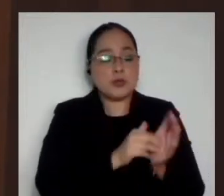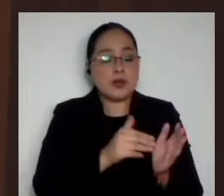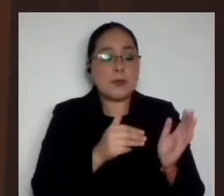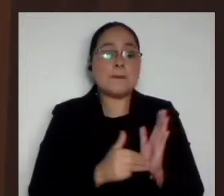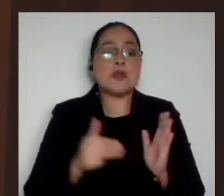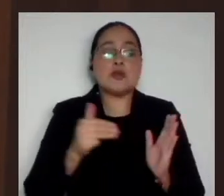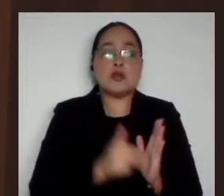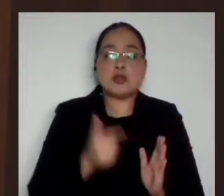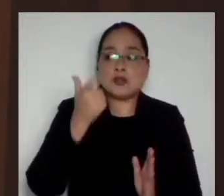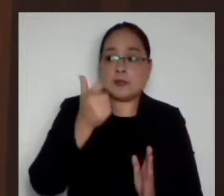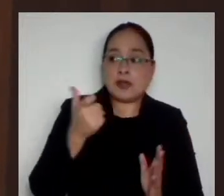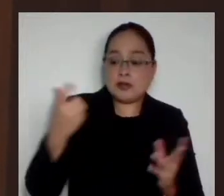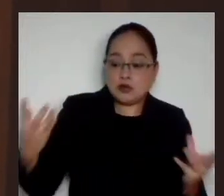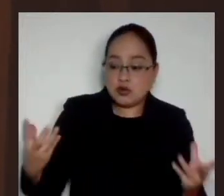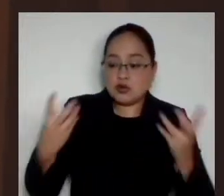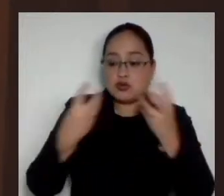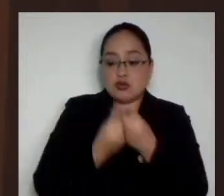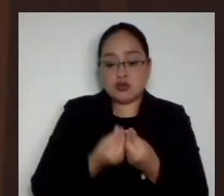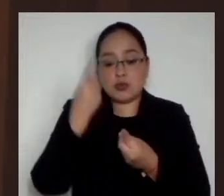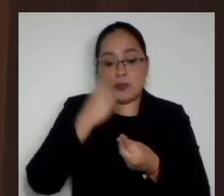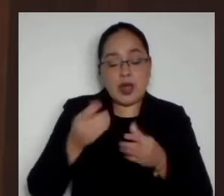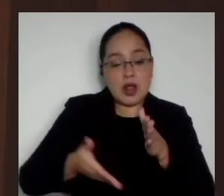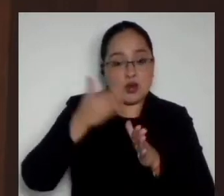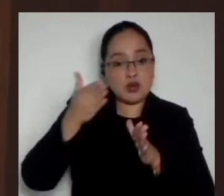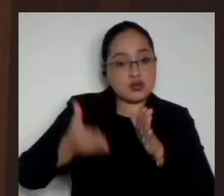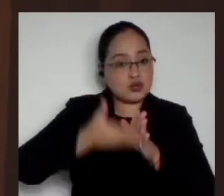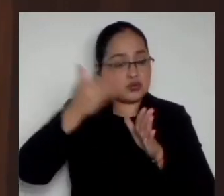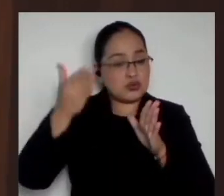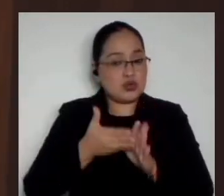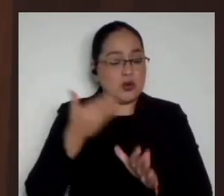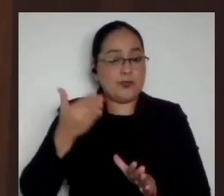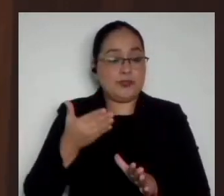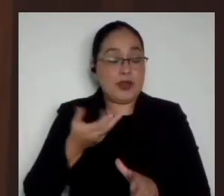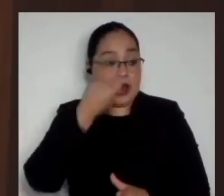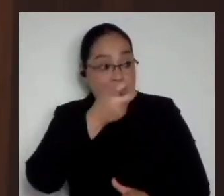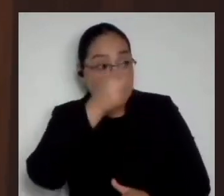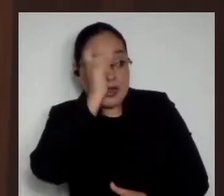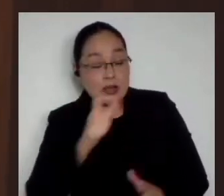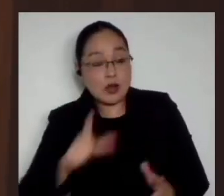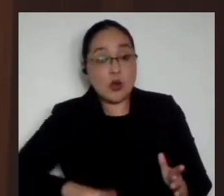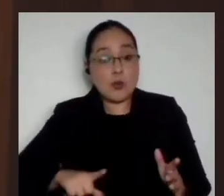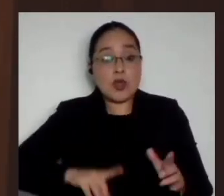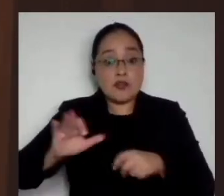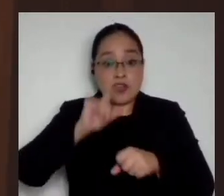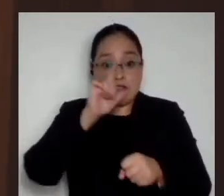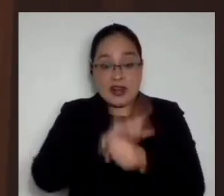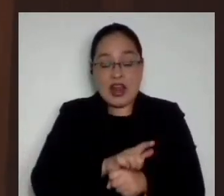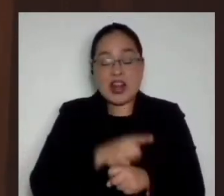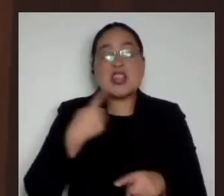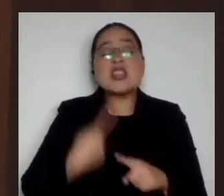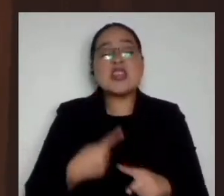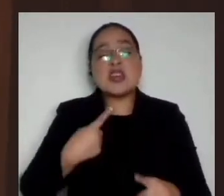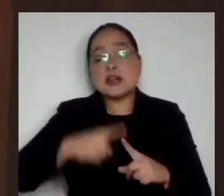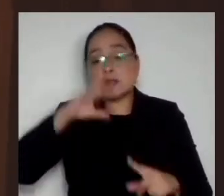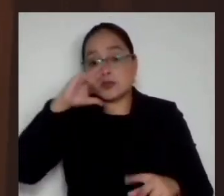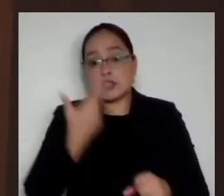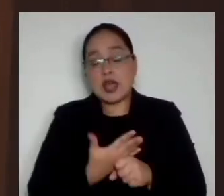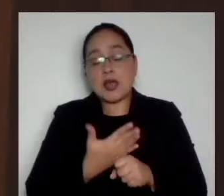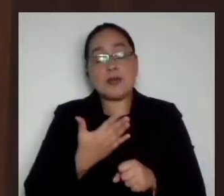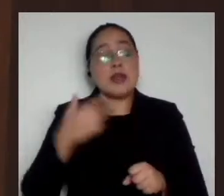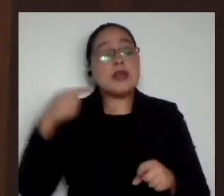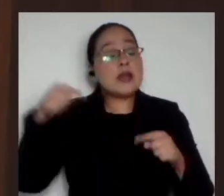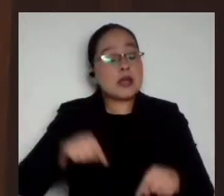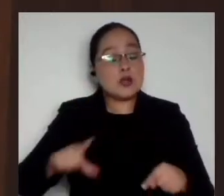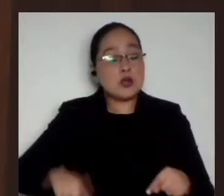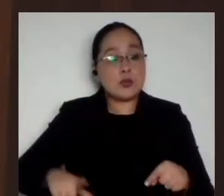esta deuda no es del gobierno federal, esta deuda es del gobierno del Estado. Ese fue el acuerdo. El